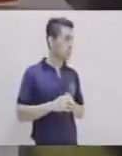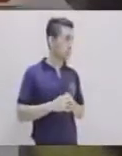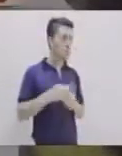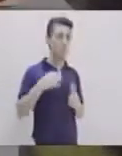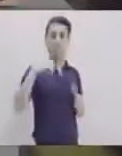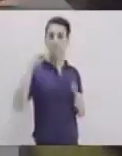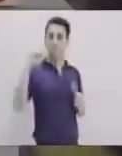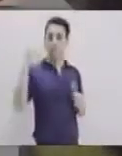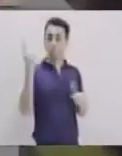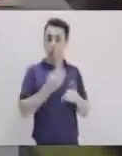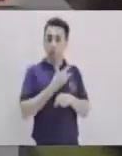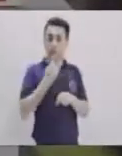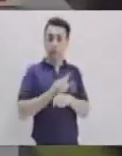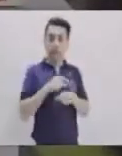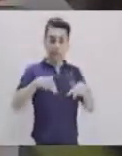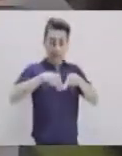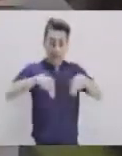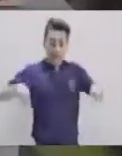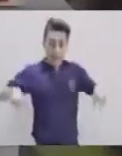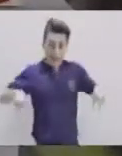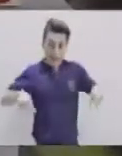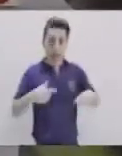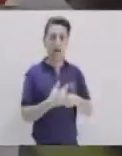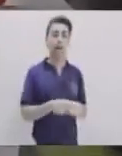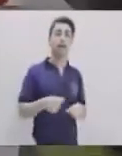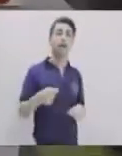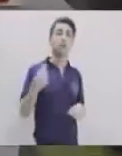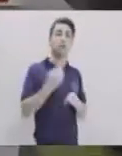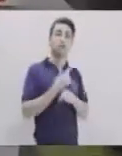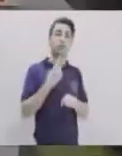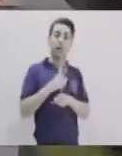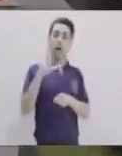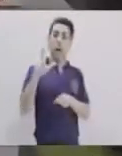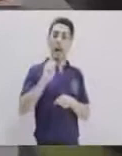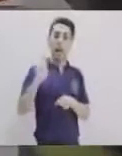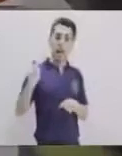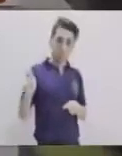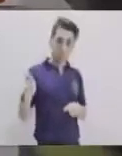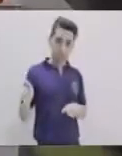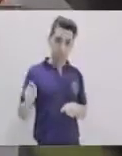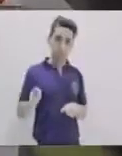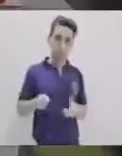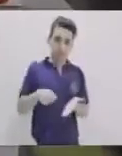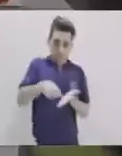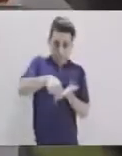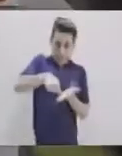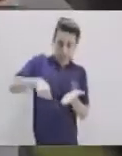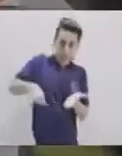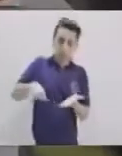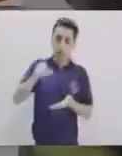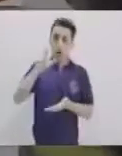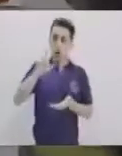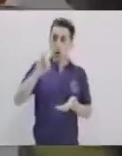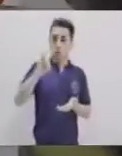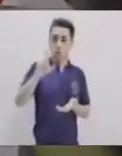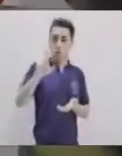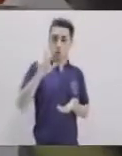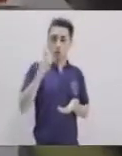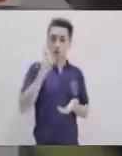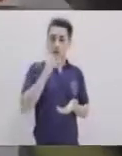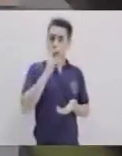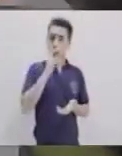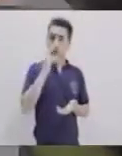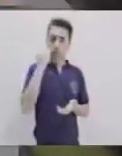utilizar una regla, vamos a utilizar lápiz, una cuchilla, vamos a